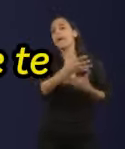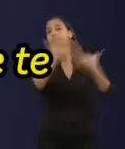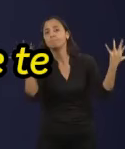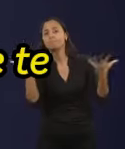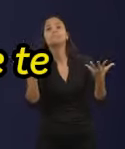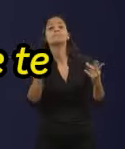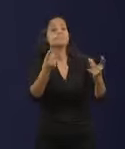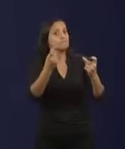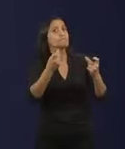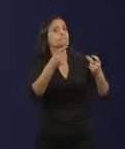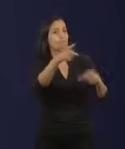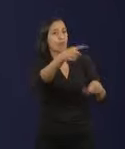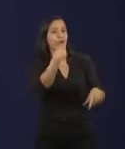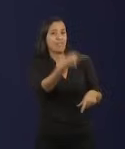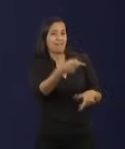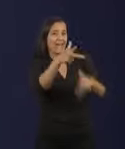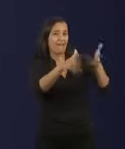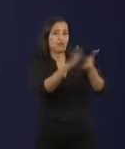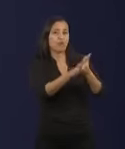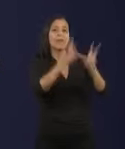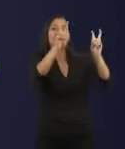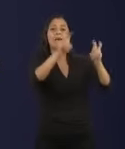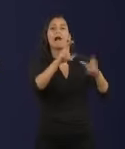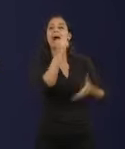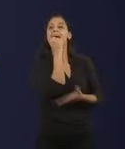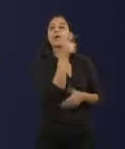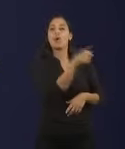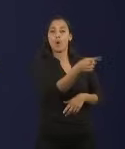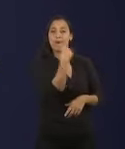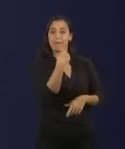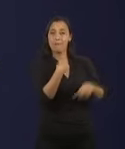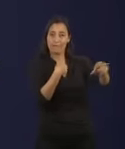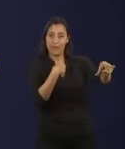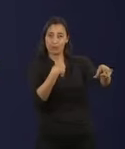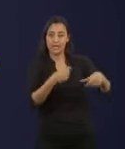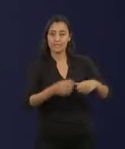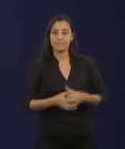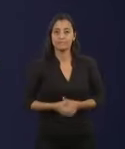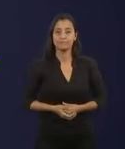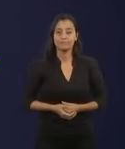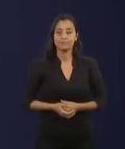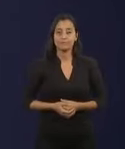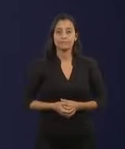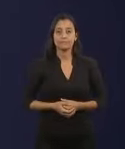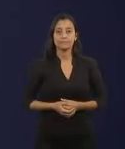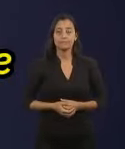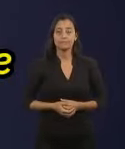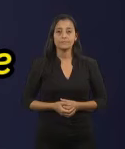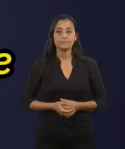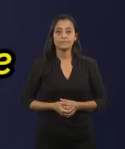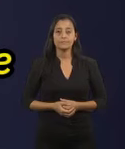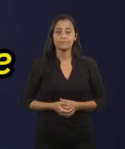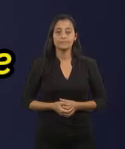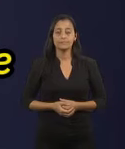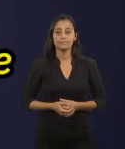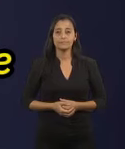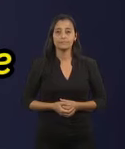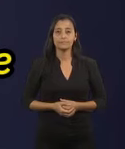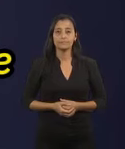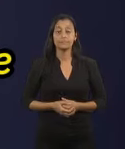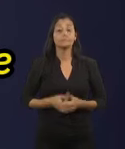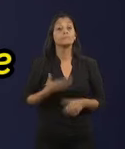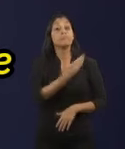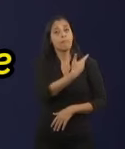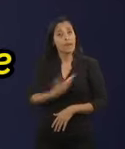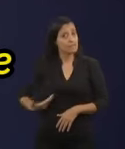En definitiva te referís entiendo yo cuando cuando me hiciste cuando formulaste la pregunta eh Y el